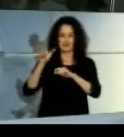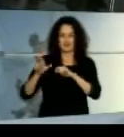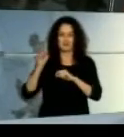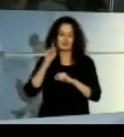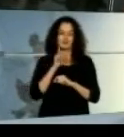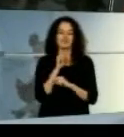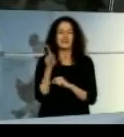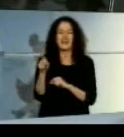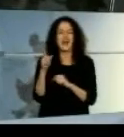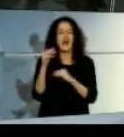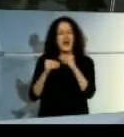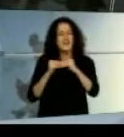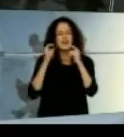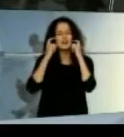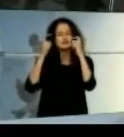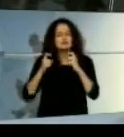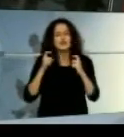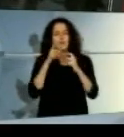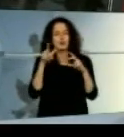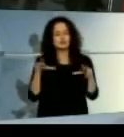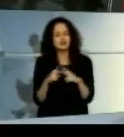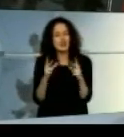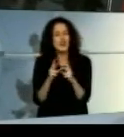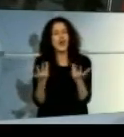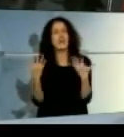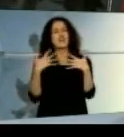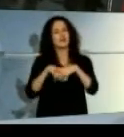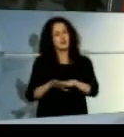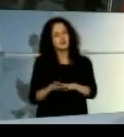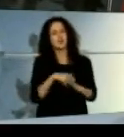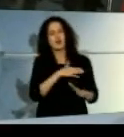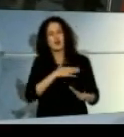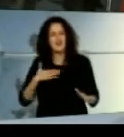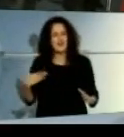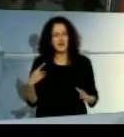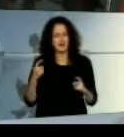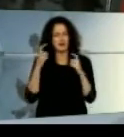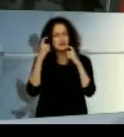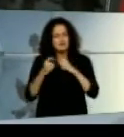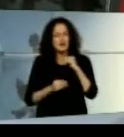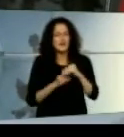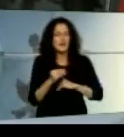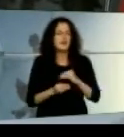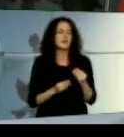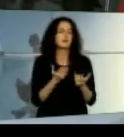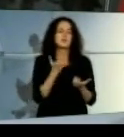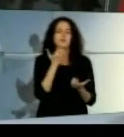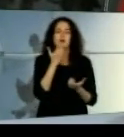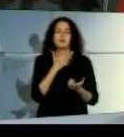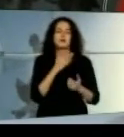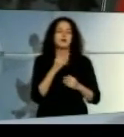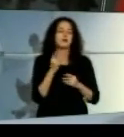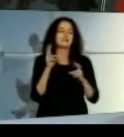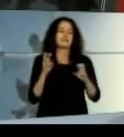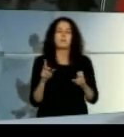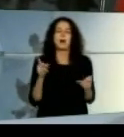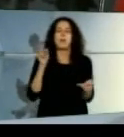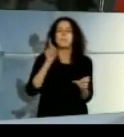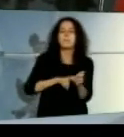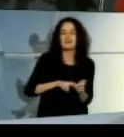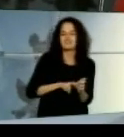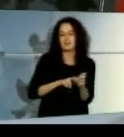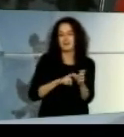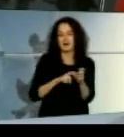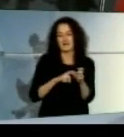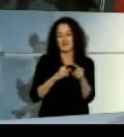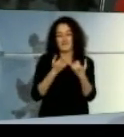en la sociedad inclusiva. Hacen, por ejemplo, para participar en las fiestas locales, la peña Los